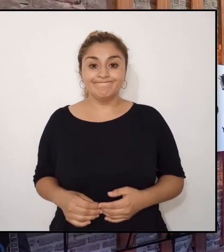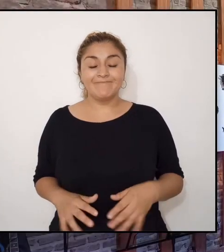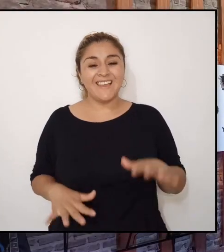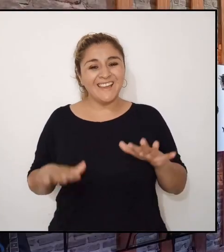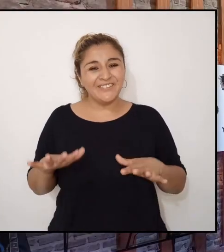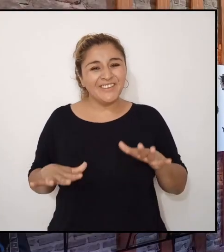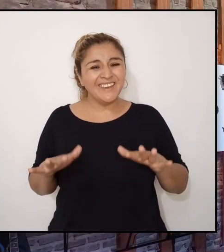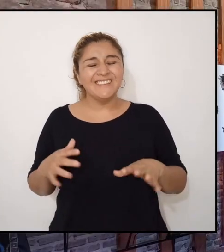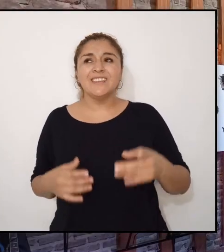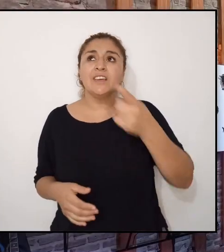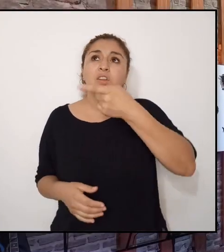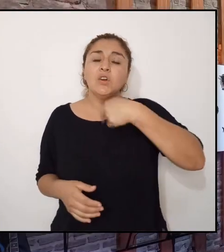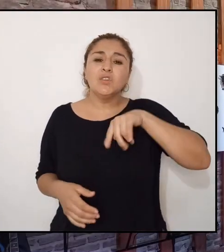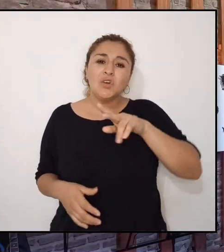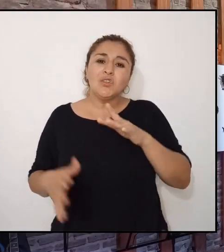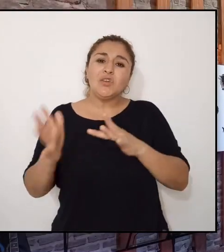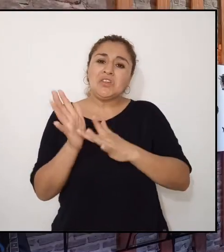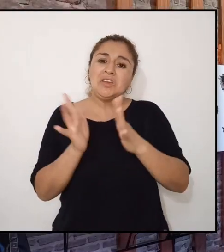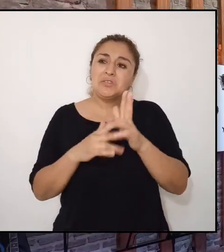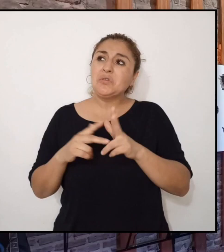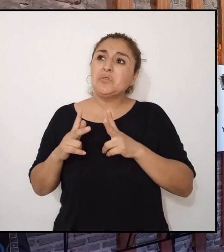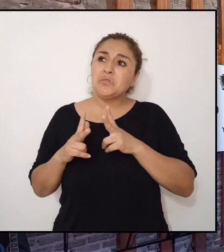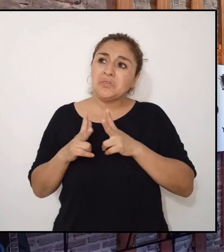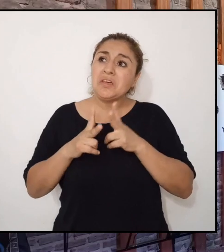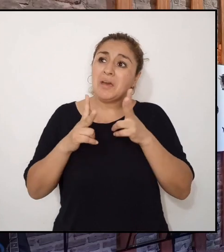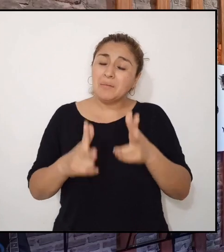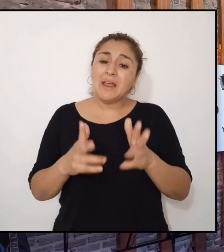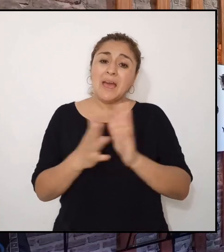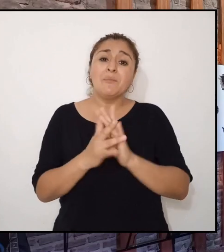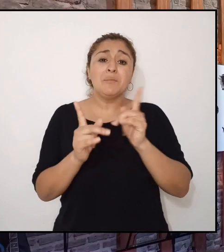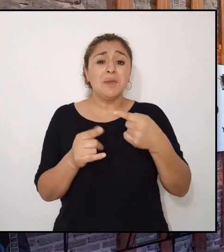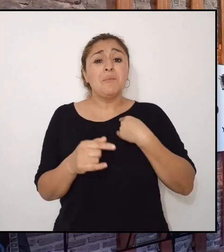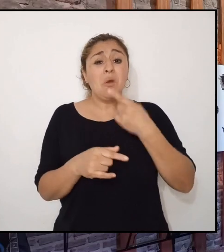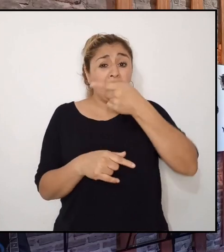Y a veces hablamos de Jesús, decimos que tenemos a Jesús